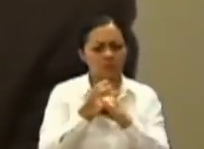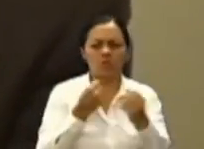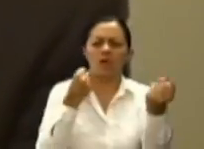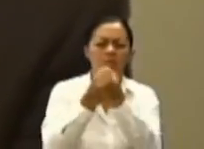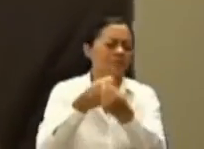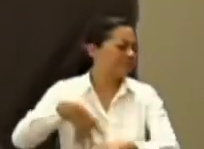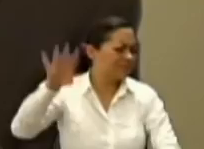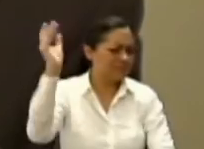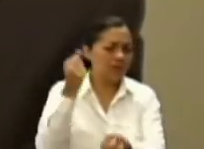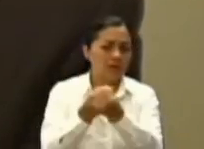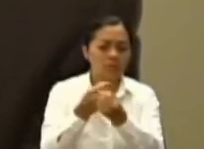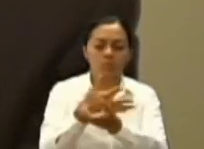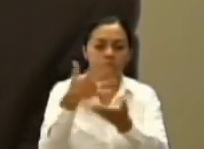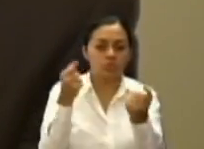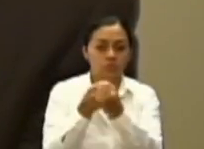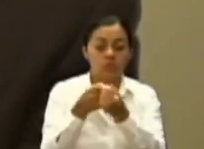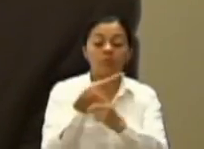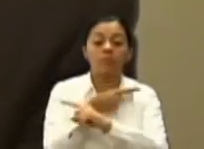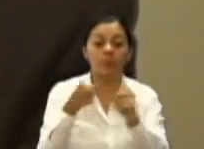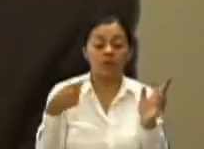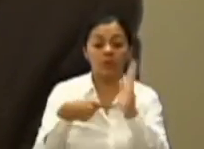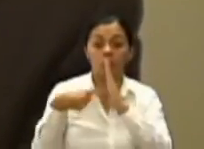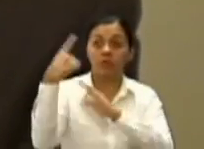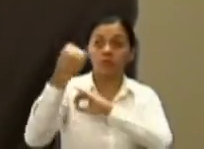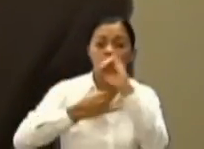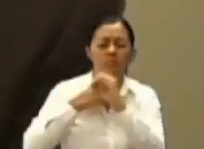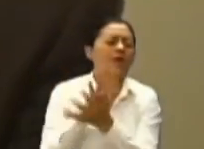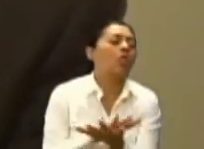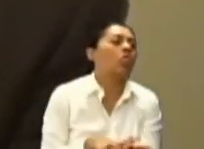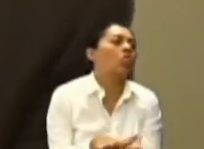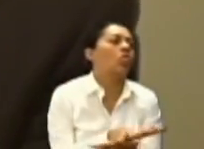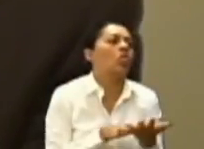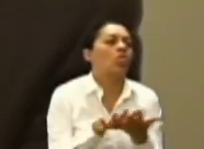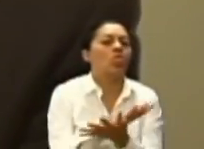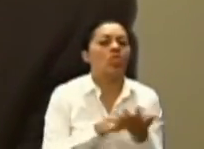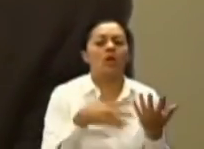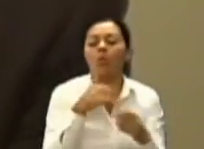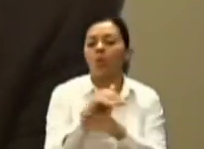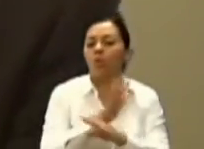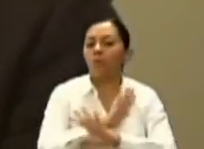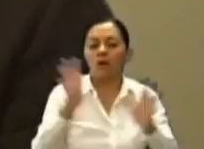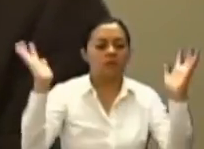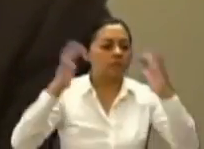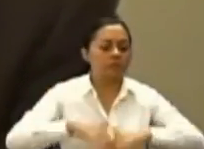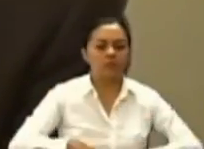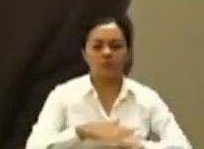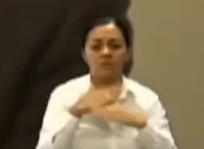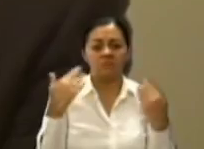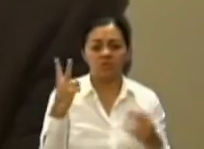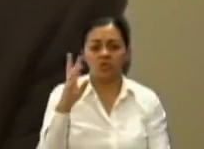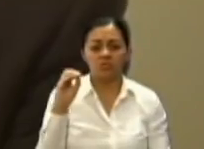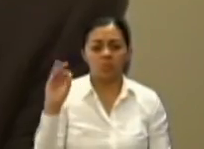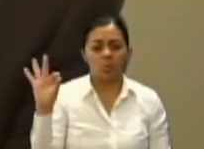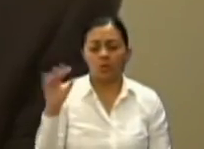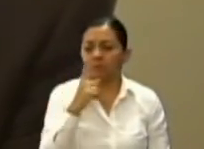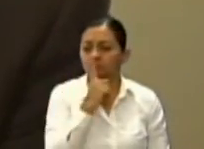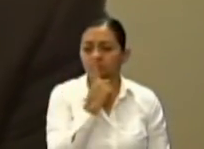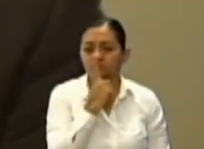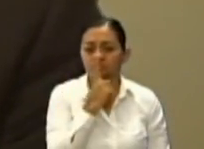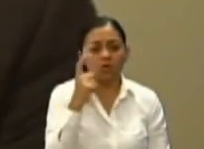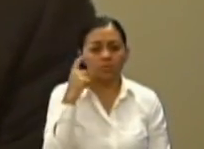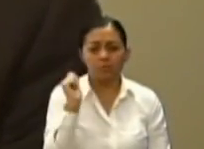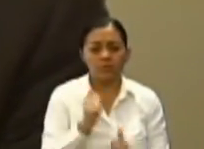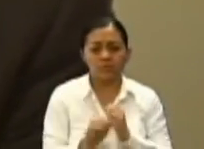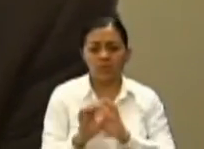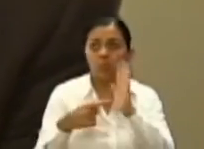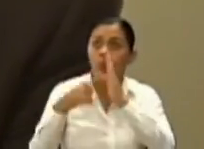articulado entonces cuando pone encima las salvaguardias qué escándalo que hicieron el país poco menos que quebraba cuando en el 2009 ni fue noticia y no ha